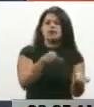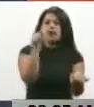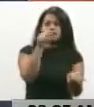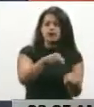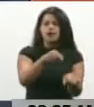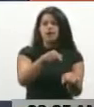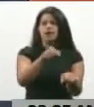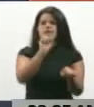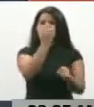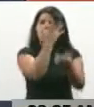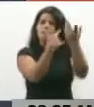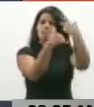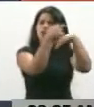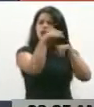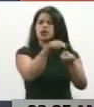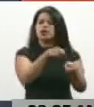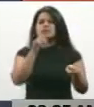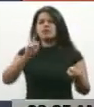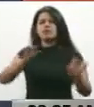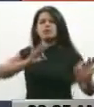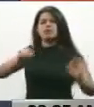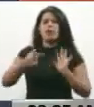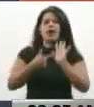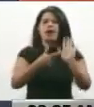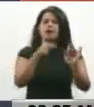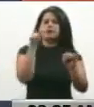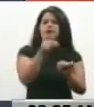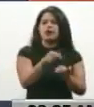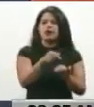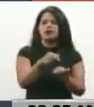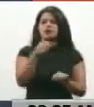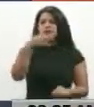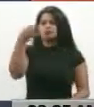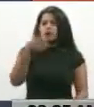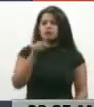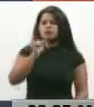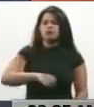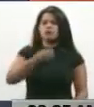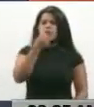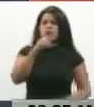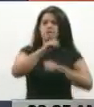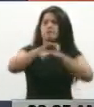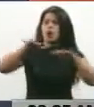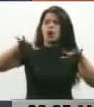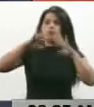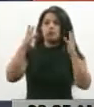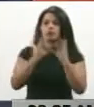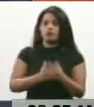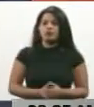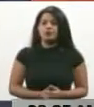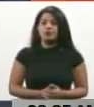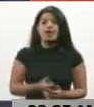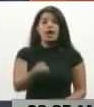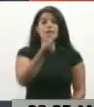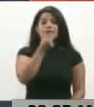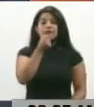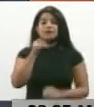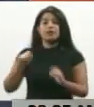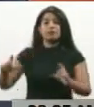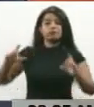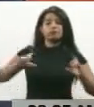flamenco. Decimos, bueno, si este espectáculo triunfa en el estreno, seguro que va a tener un gran recorrido. La prensa nos cataloga como